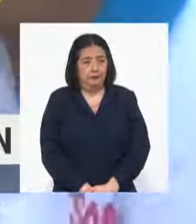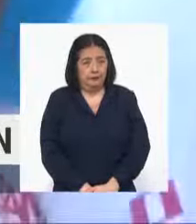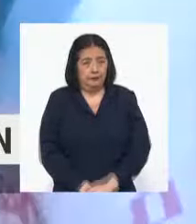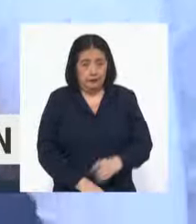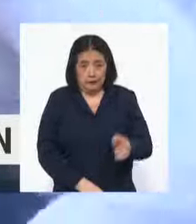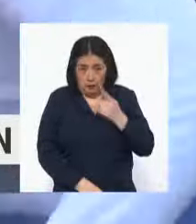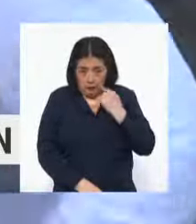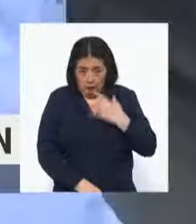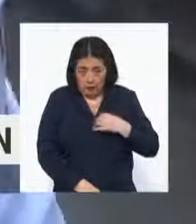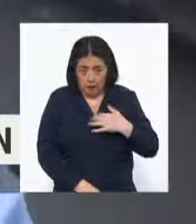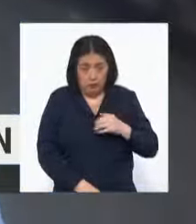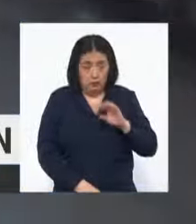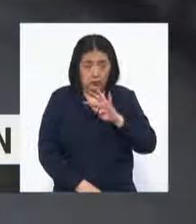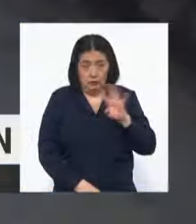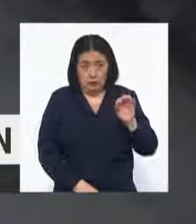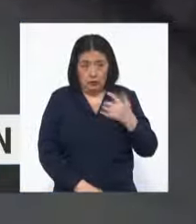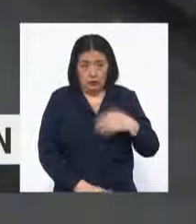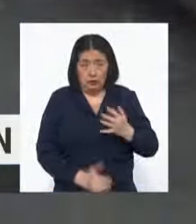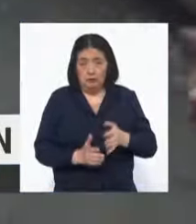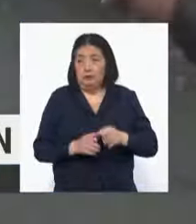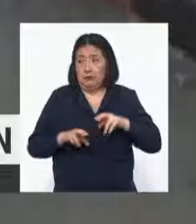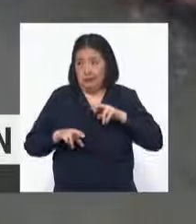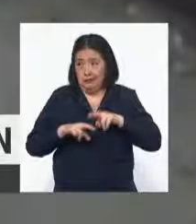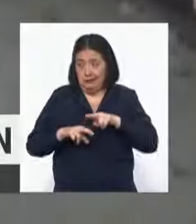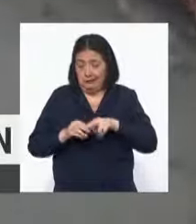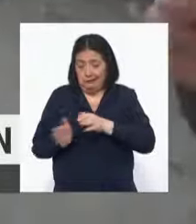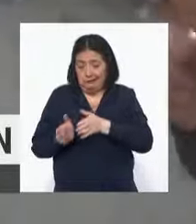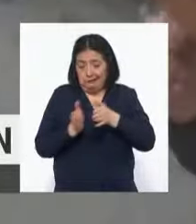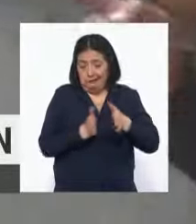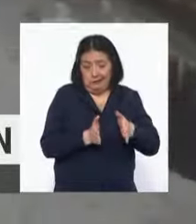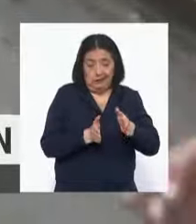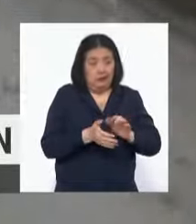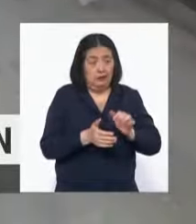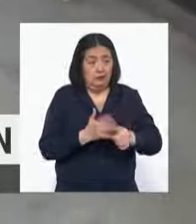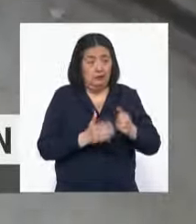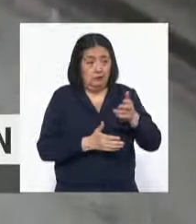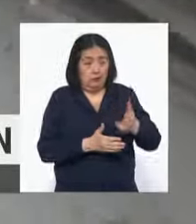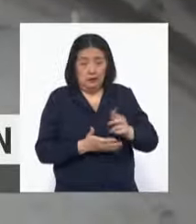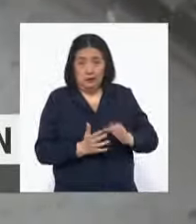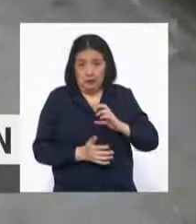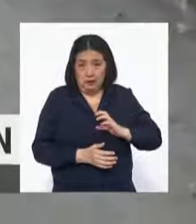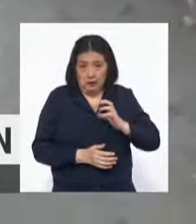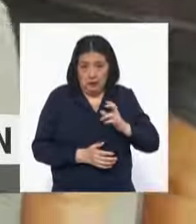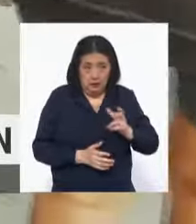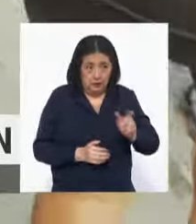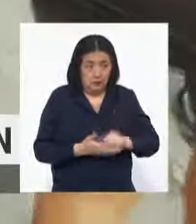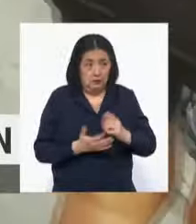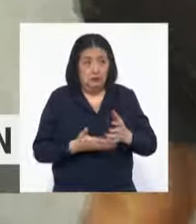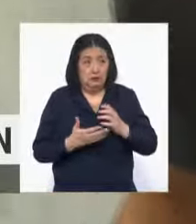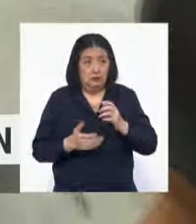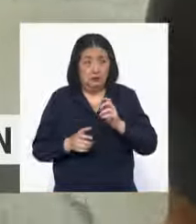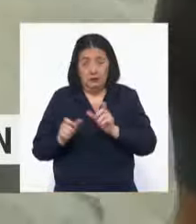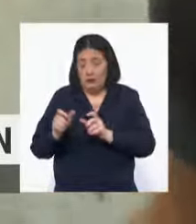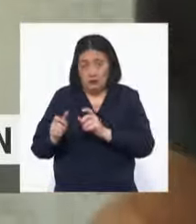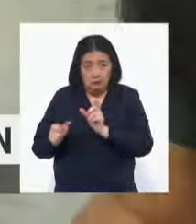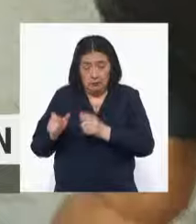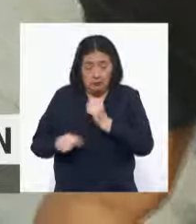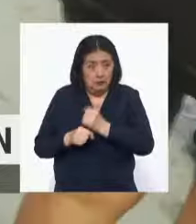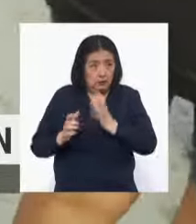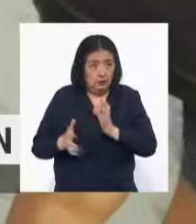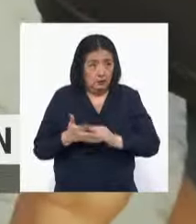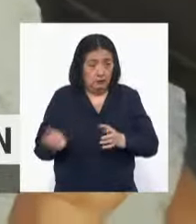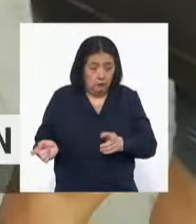El hombre de 40 años terminó al costado de la vía férrea a pocos metros del paradero Huascata en Chaclacayo. En su auxilio, algunos compañeros de trabajo